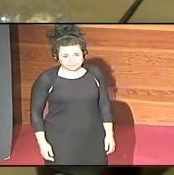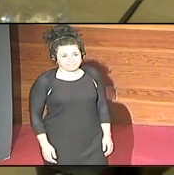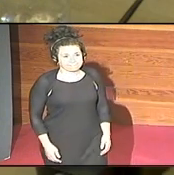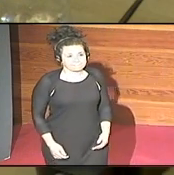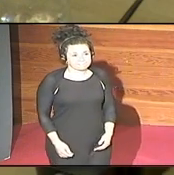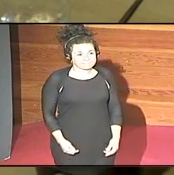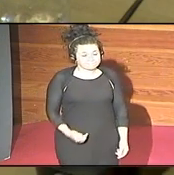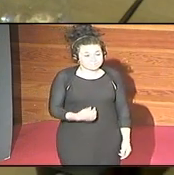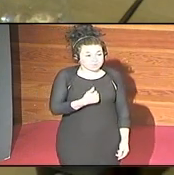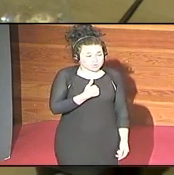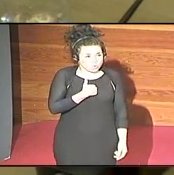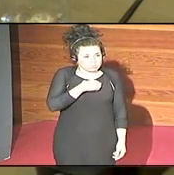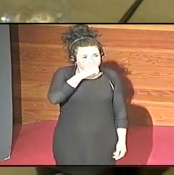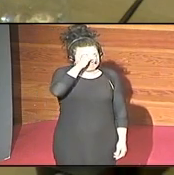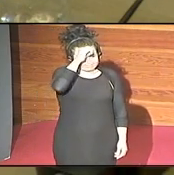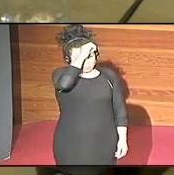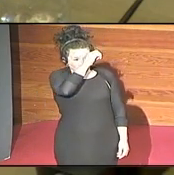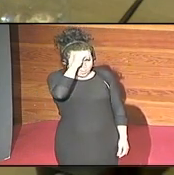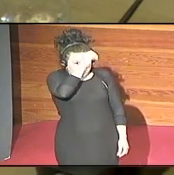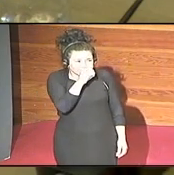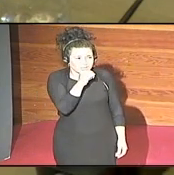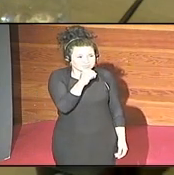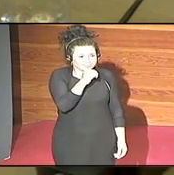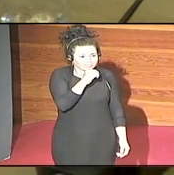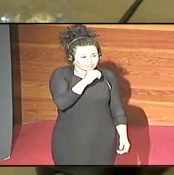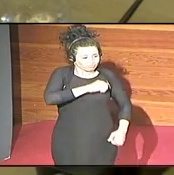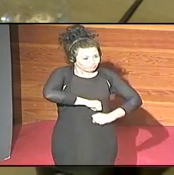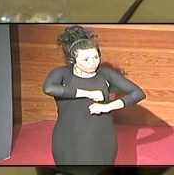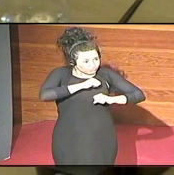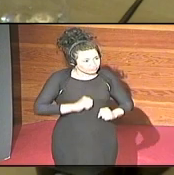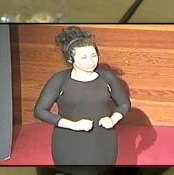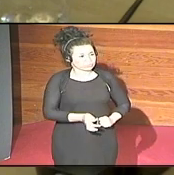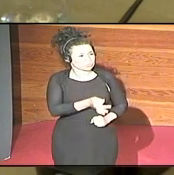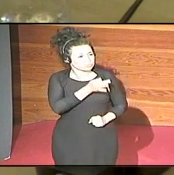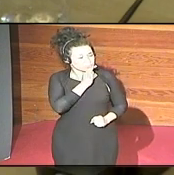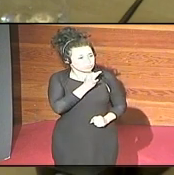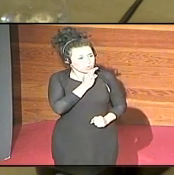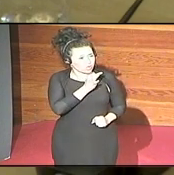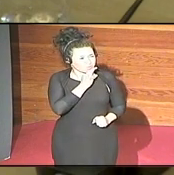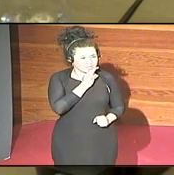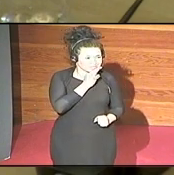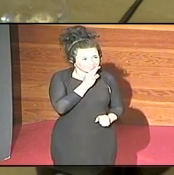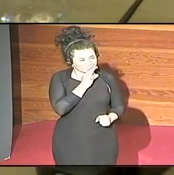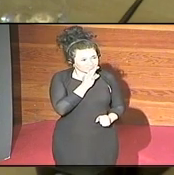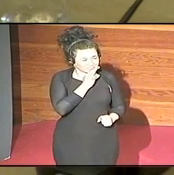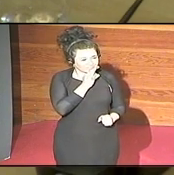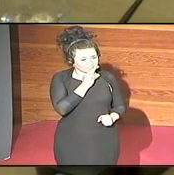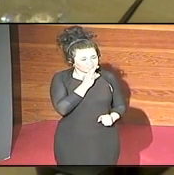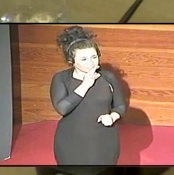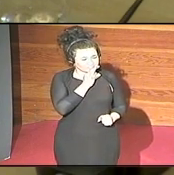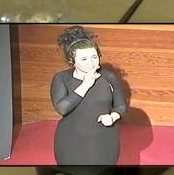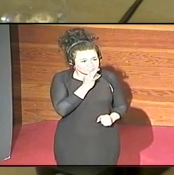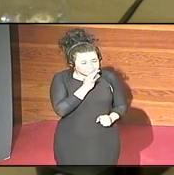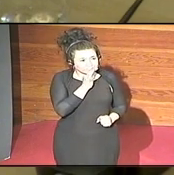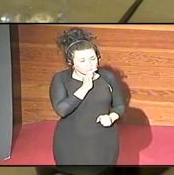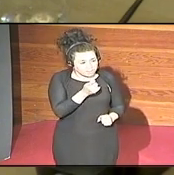Yo no tengo una opinión bien definida sobre esta cuestión. Desde luego tiene rasgos de